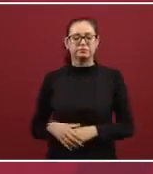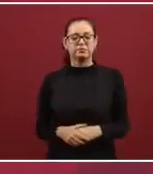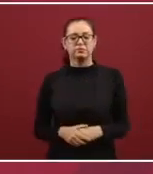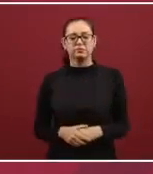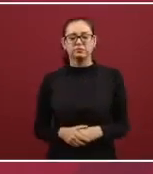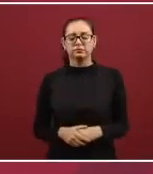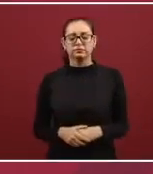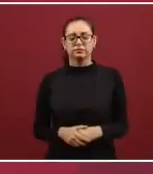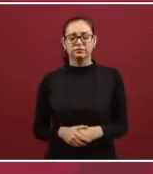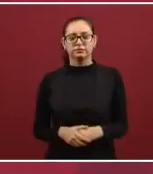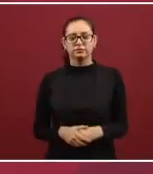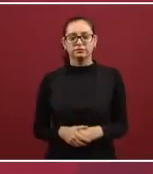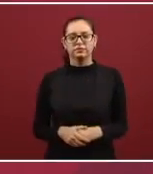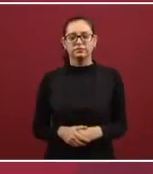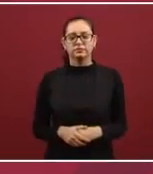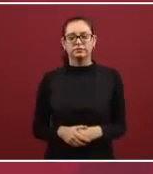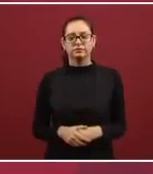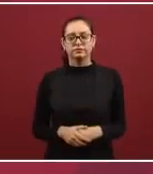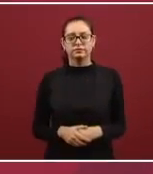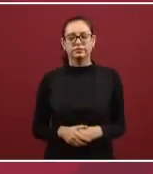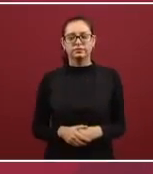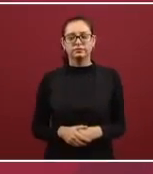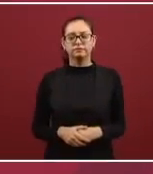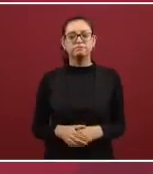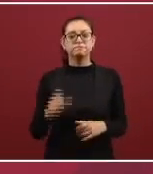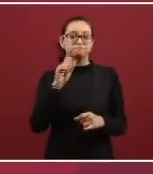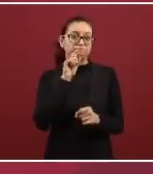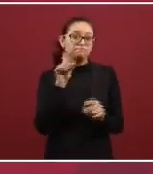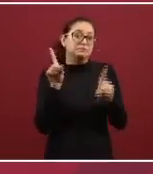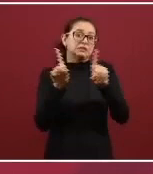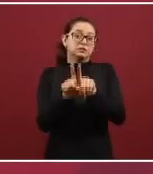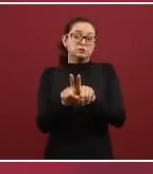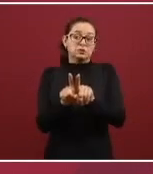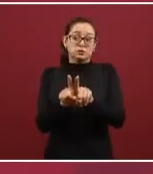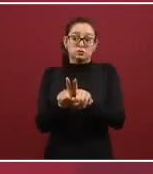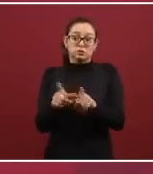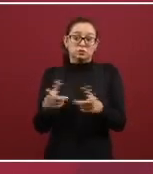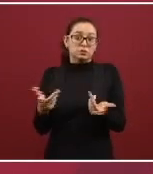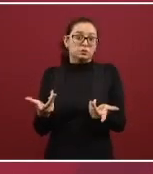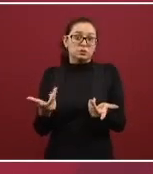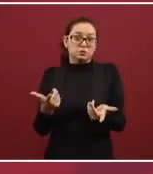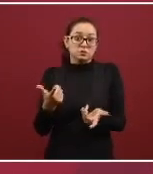y por lo que corresponda a nosotros, yo no me voy a dejar